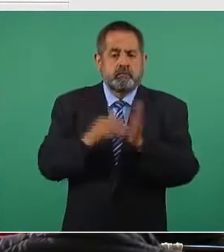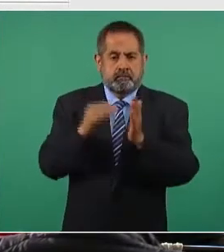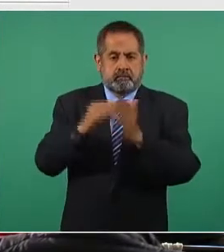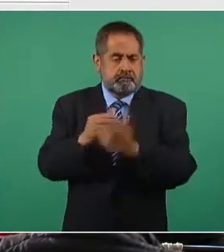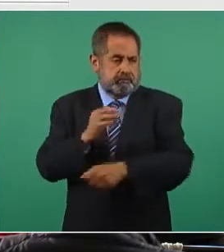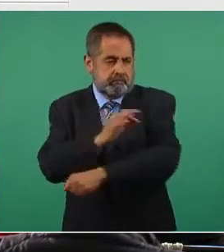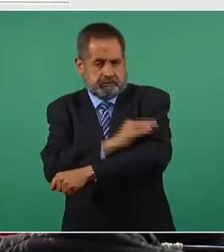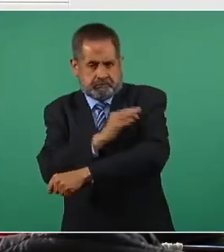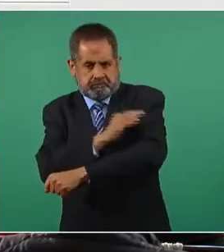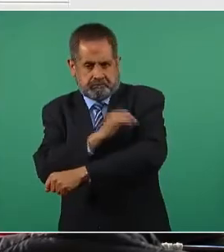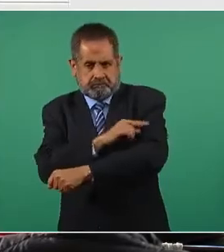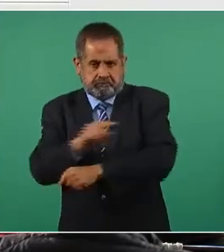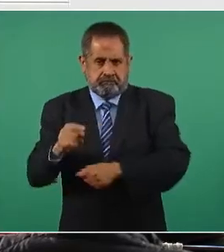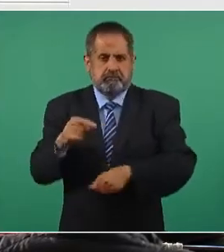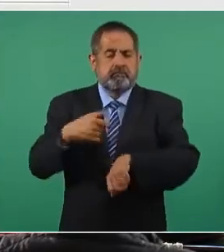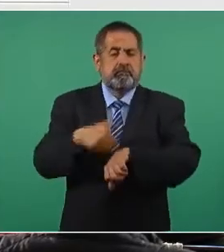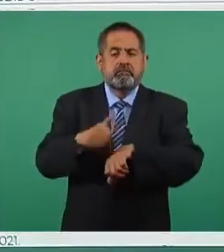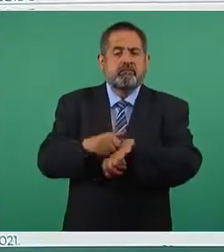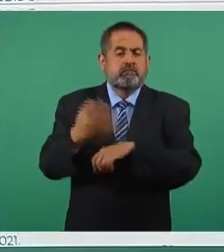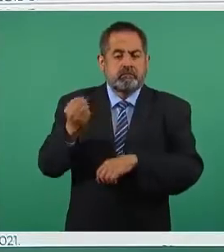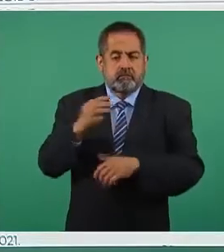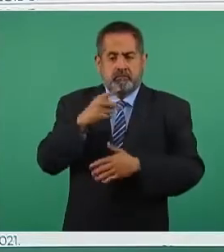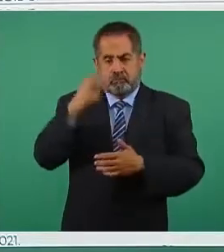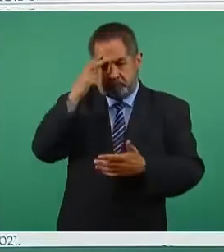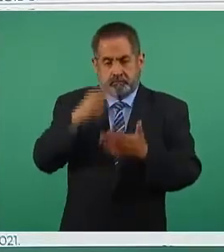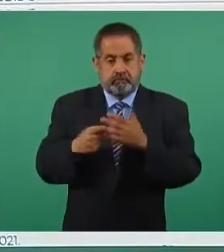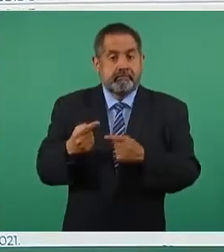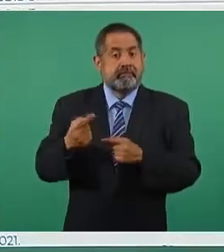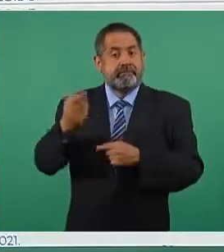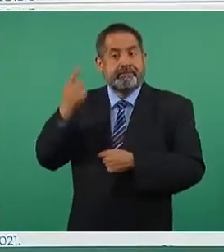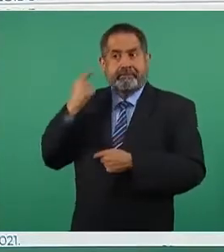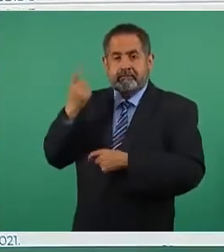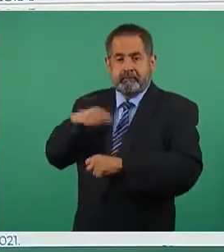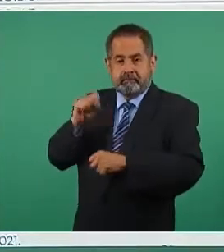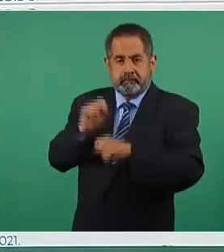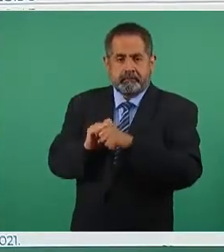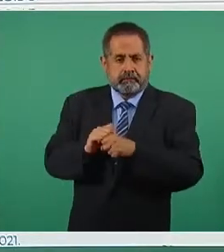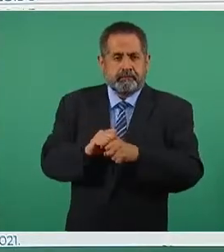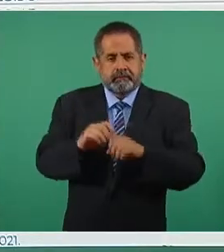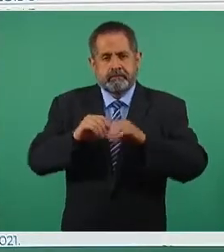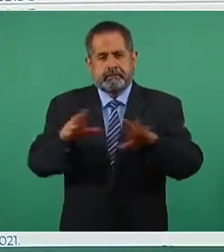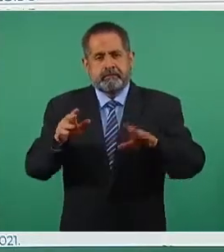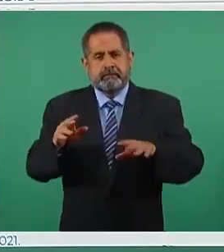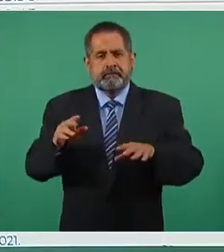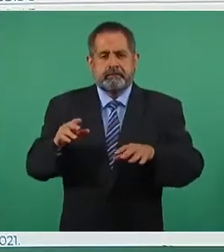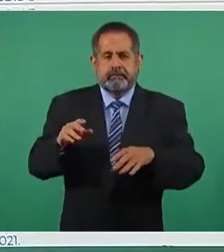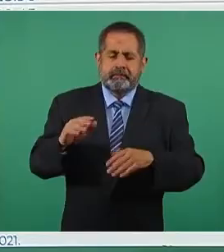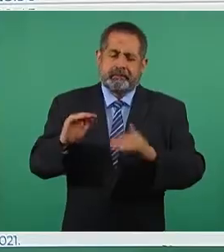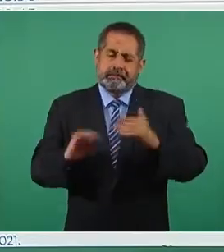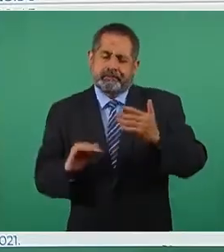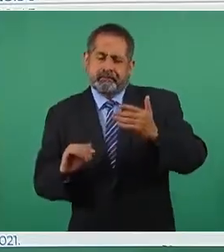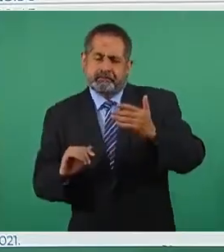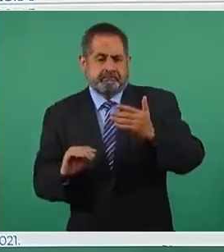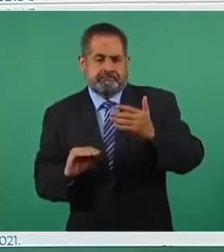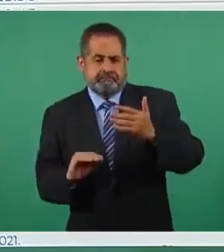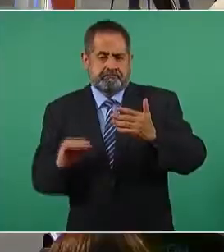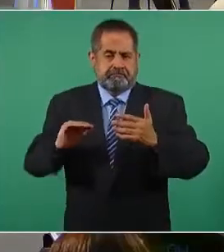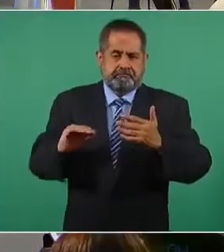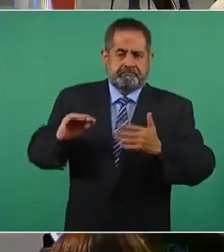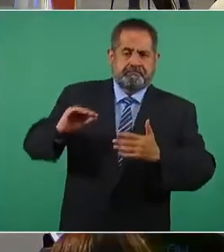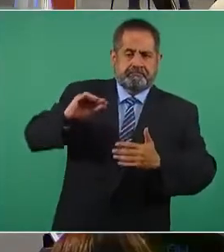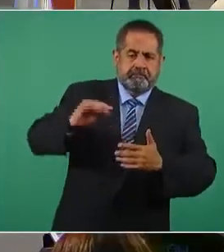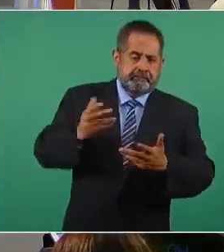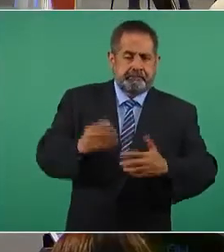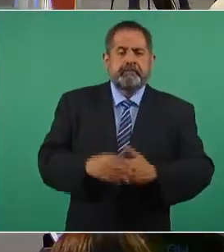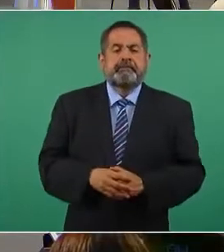administradas. Lugar 9 es México. Vamos subiendo. La semana pasada, como ustedes recordarán, les informé, estábamos en un lugar más abajo. La siguiente, por